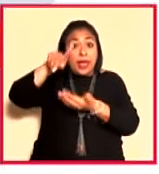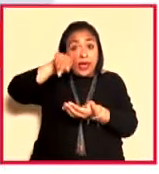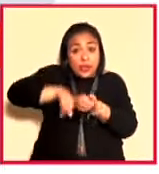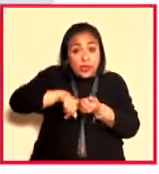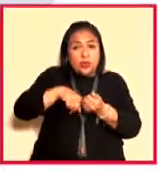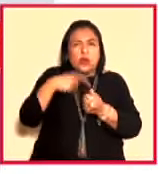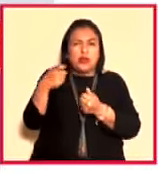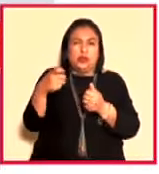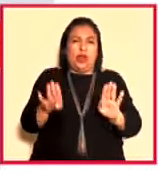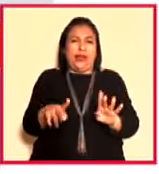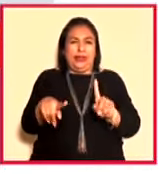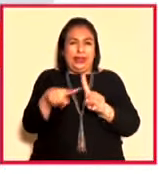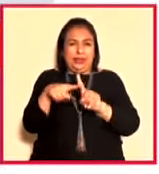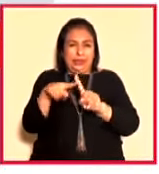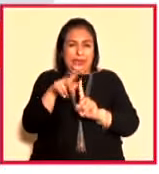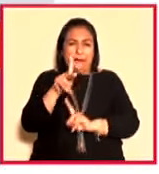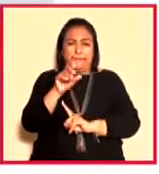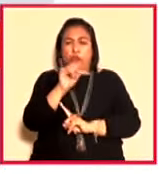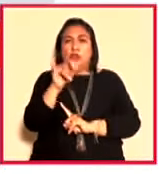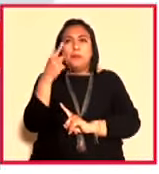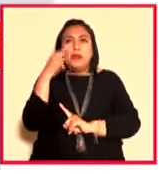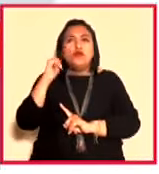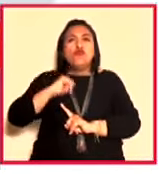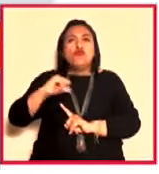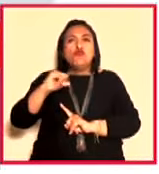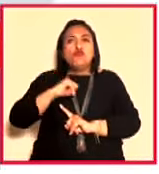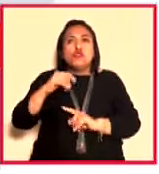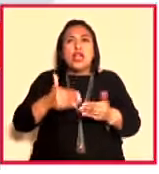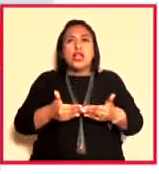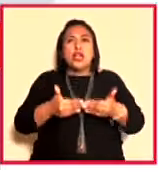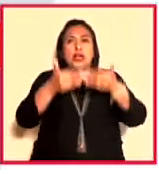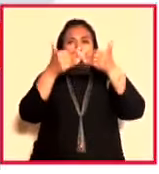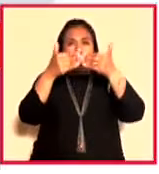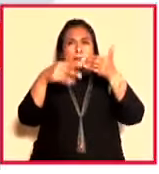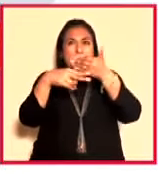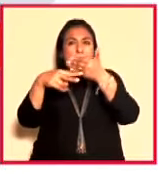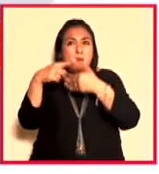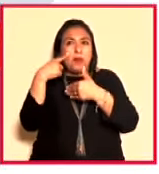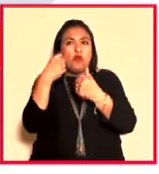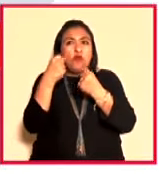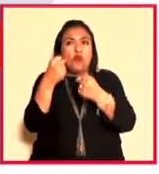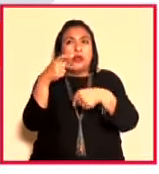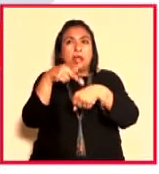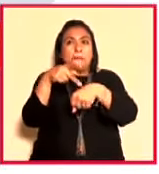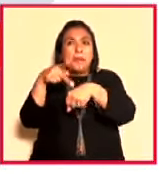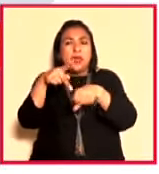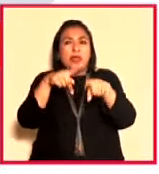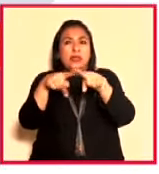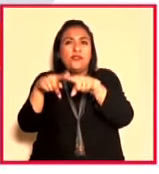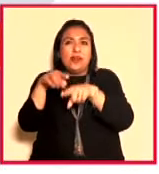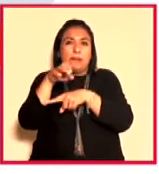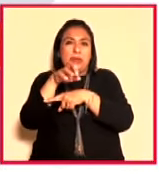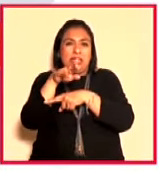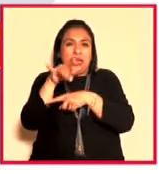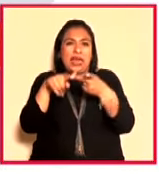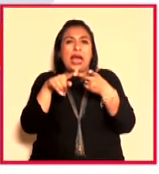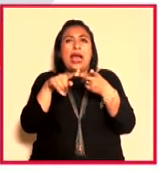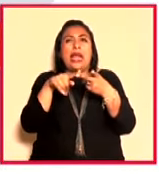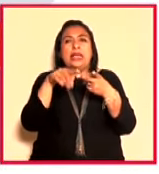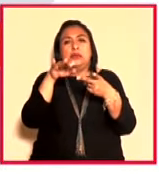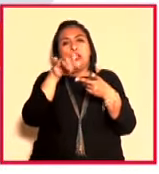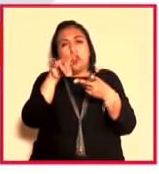positivista se ve reflejada en las antiguas vitrinas que exhiben con rigor absoluto las rocas de diversos minerales y de meteoritos, así como